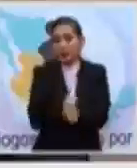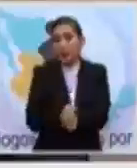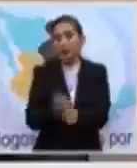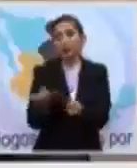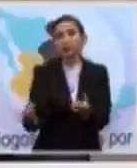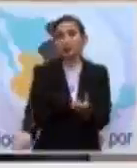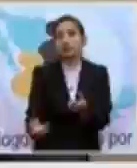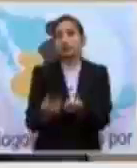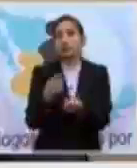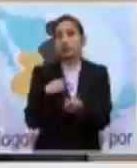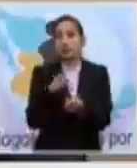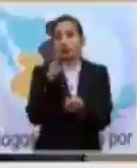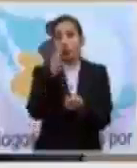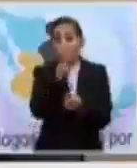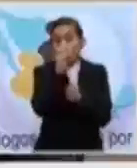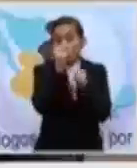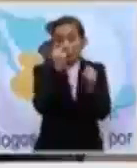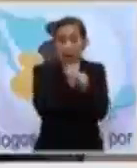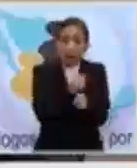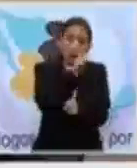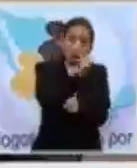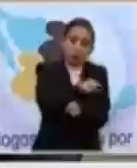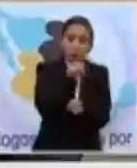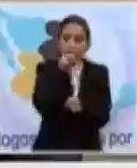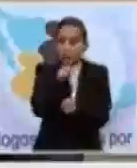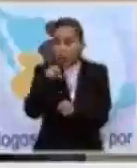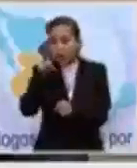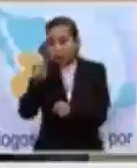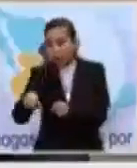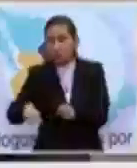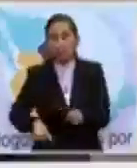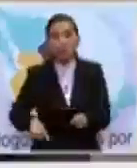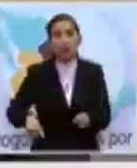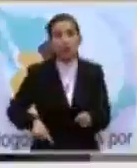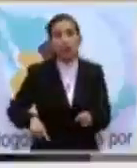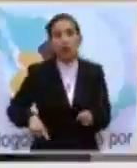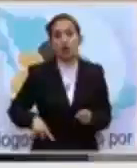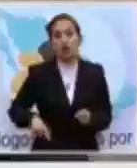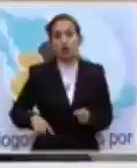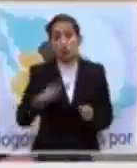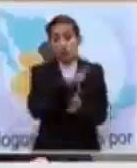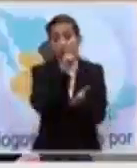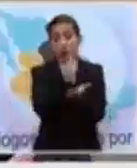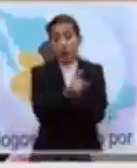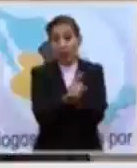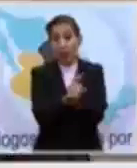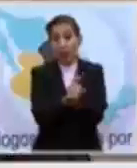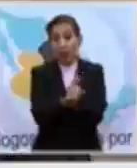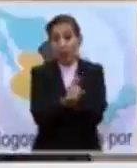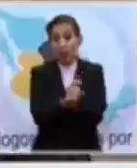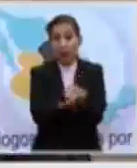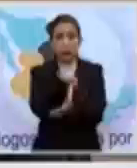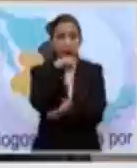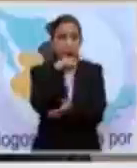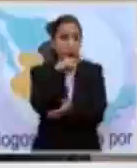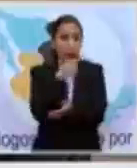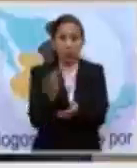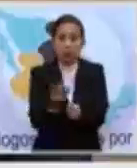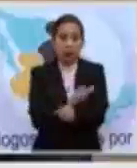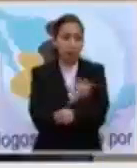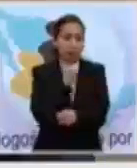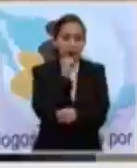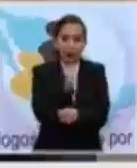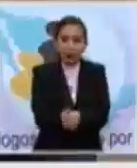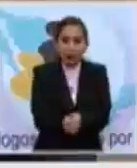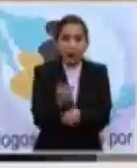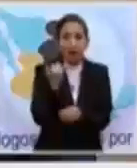Juan dedicó 2 años de esta administración a promover una reforma que está frustrada, que no va a pasar,